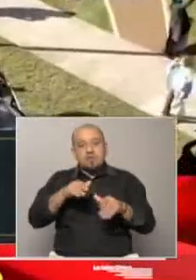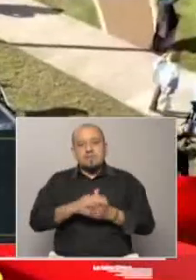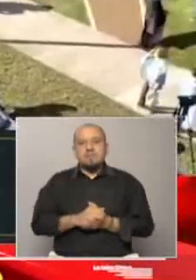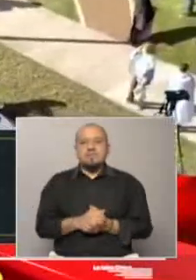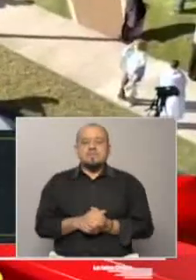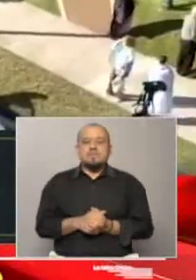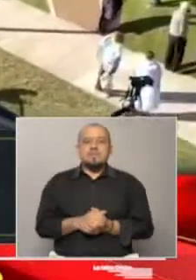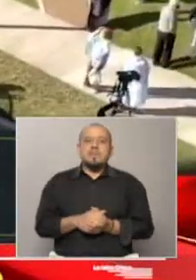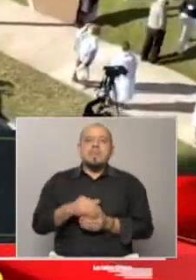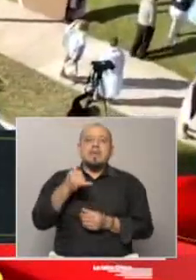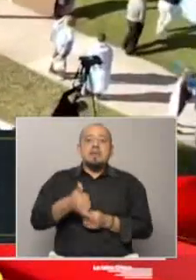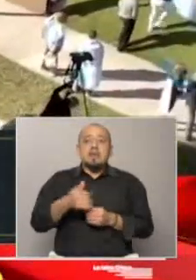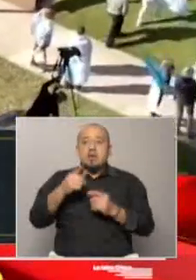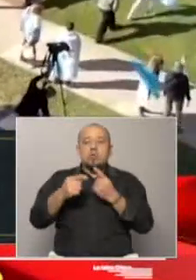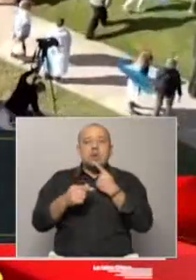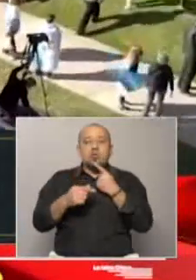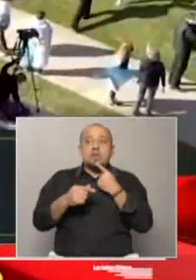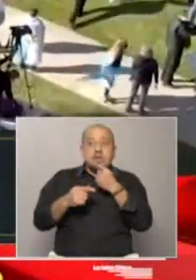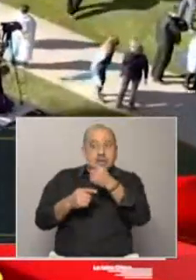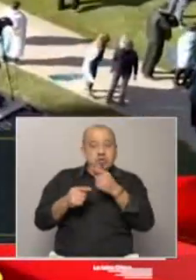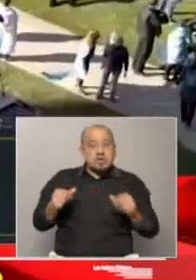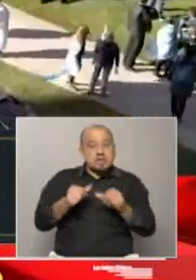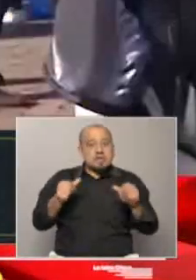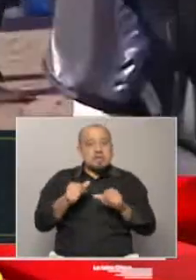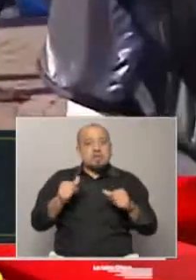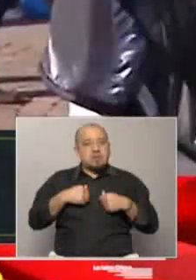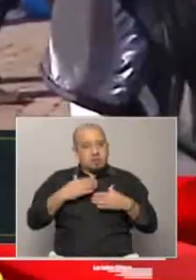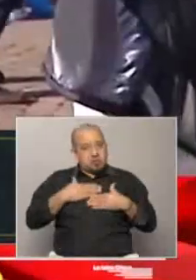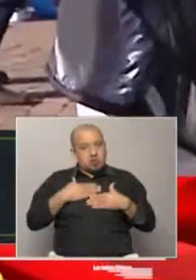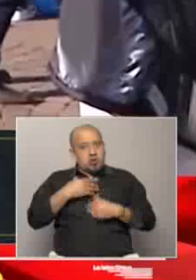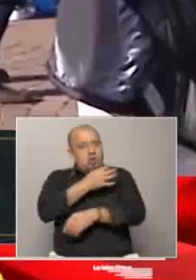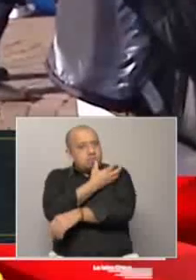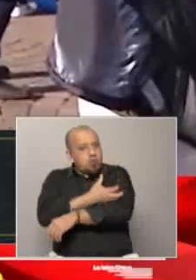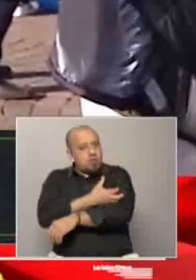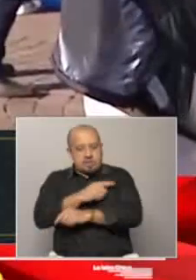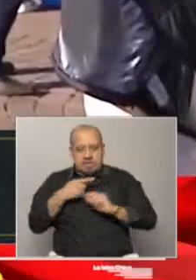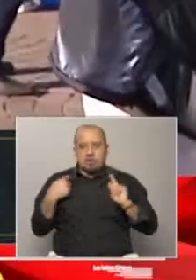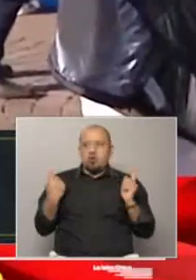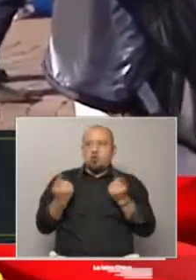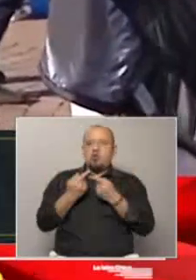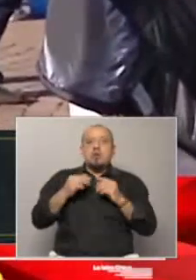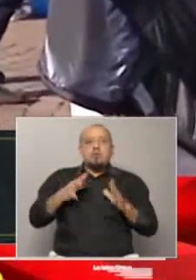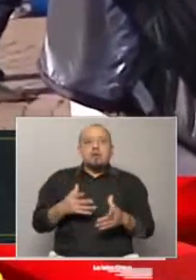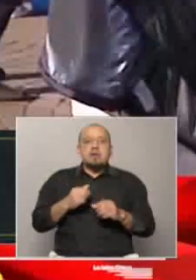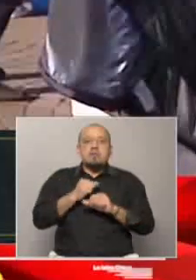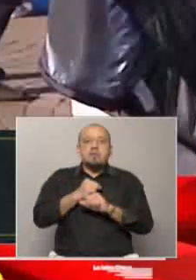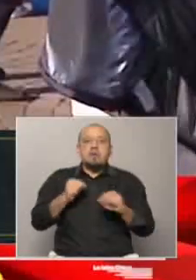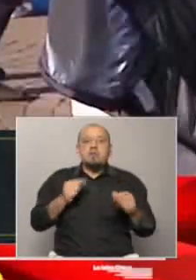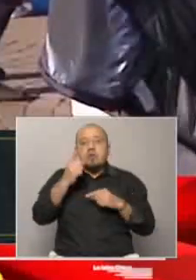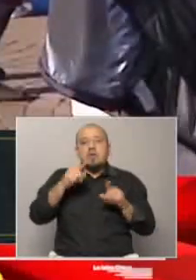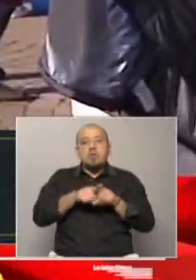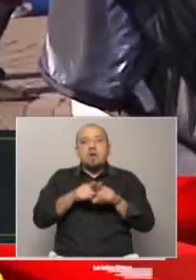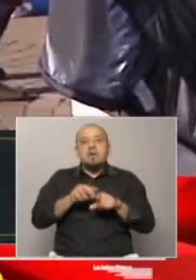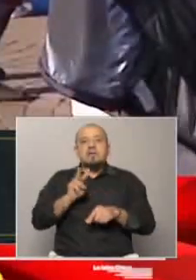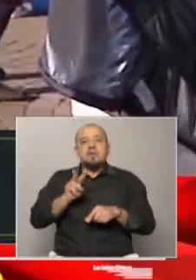Tienen una política y la están realizando, o sea, dejarnos pobres a todos para que seamos como Maduro. Que le